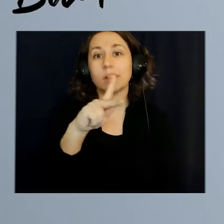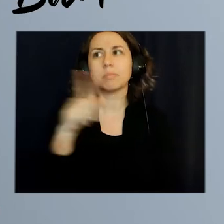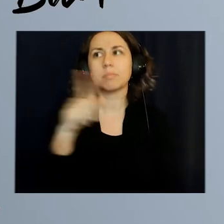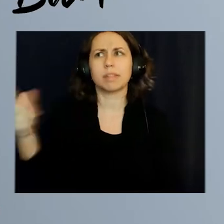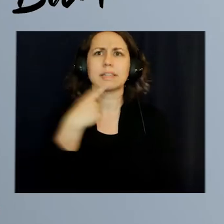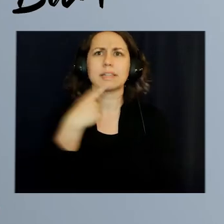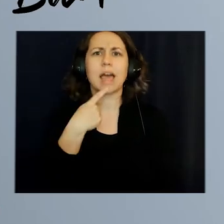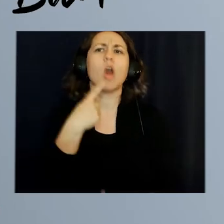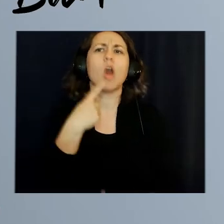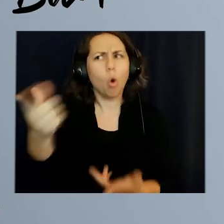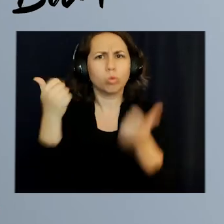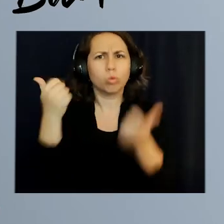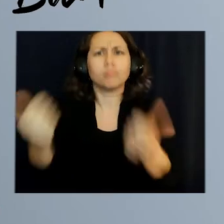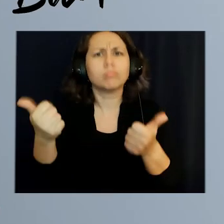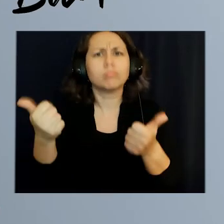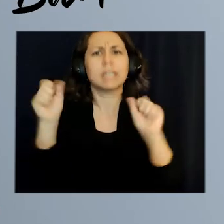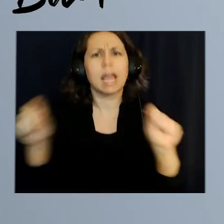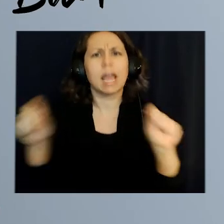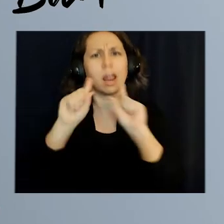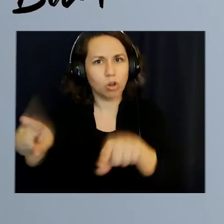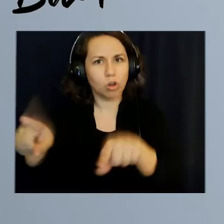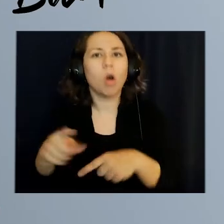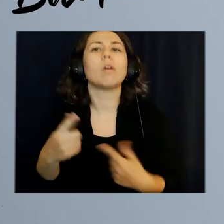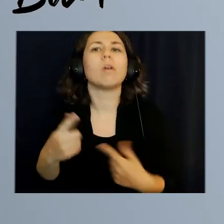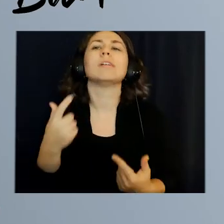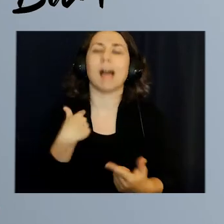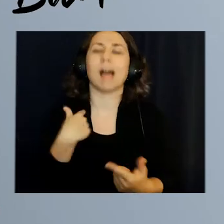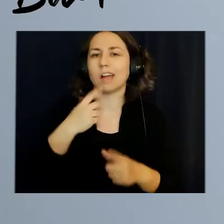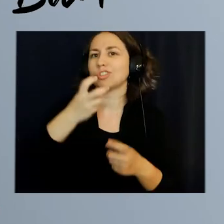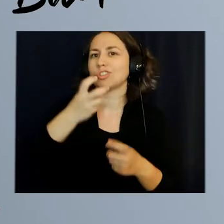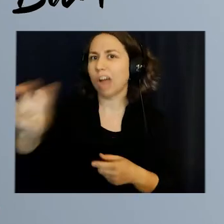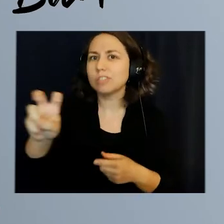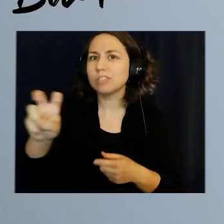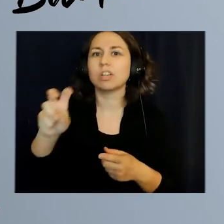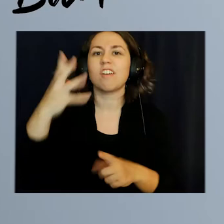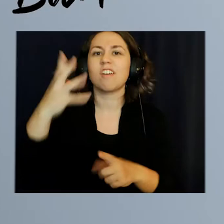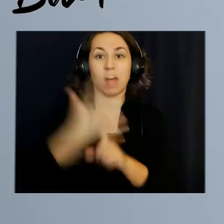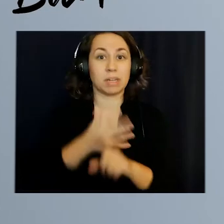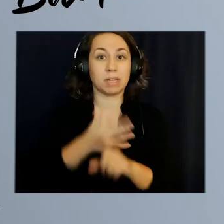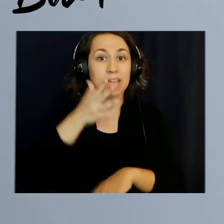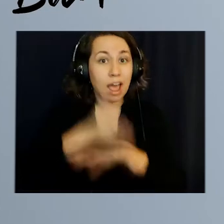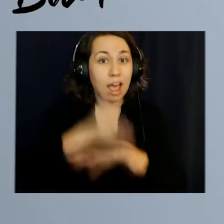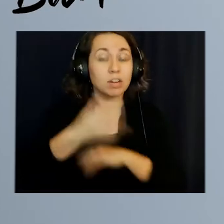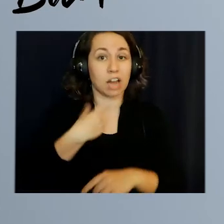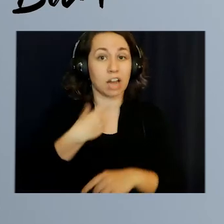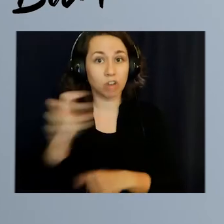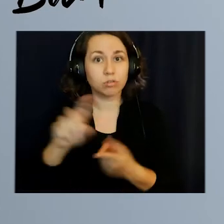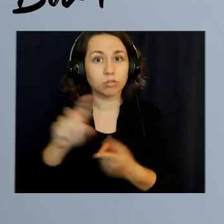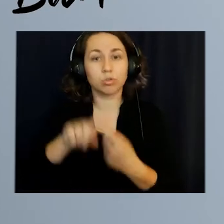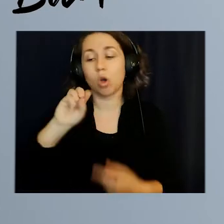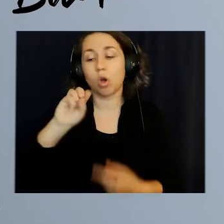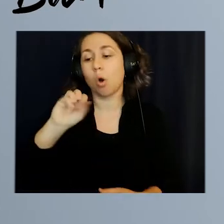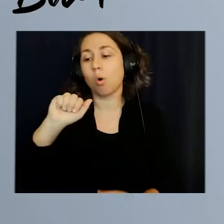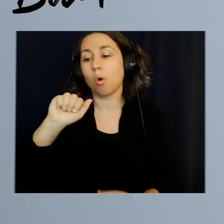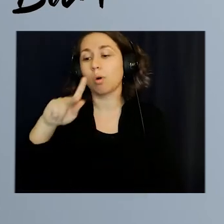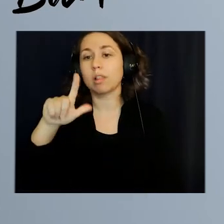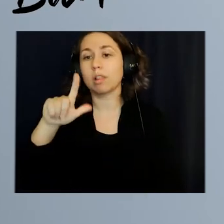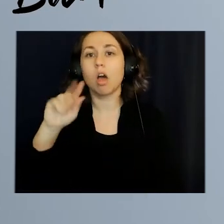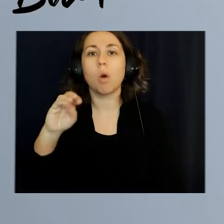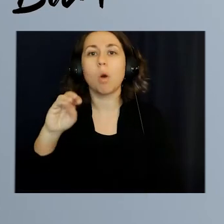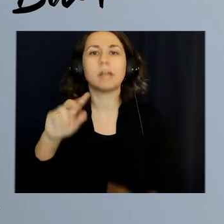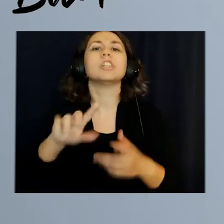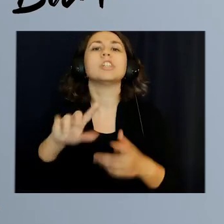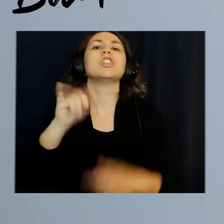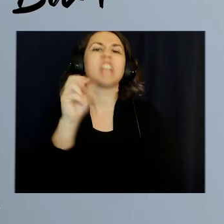funcionó de una manera maravillosa. Para hacer la historia corta, por eso les digo felicidades, porque yo honro tanto y admiro